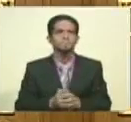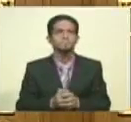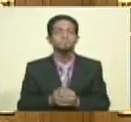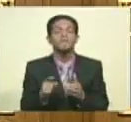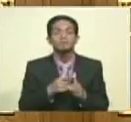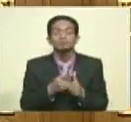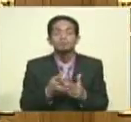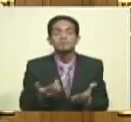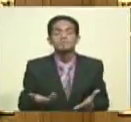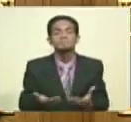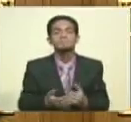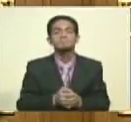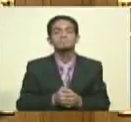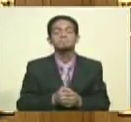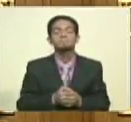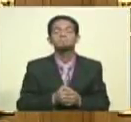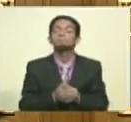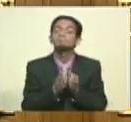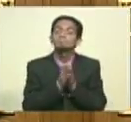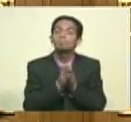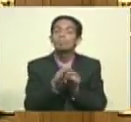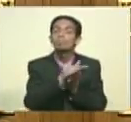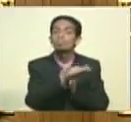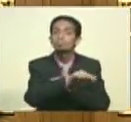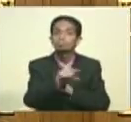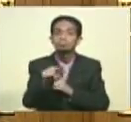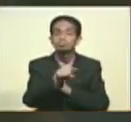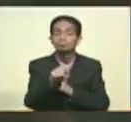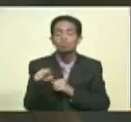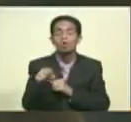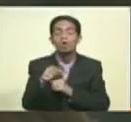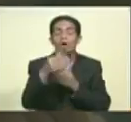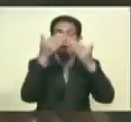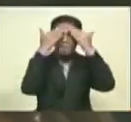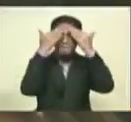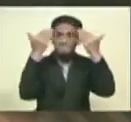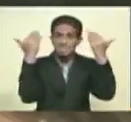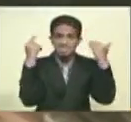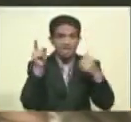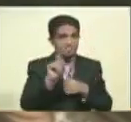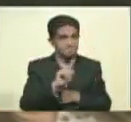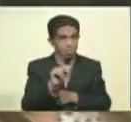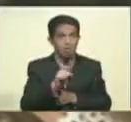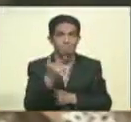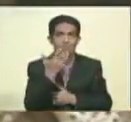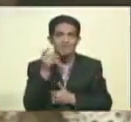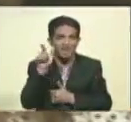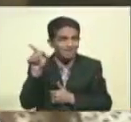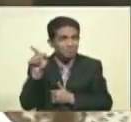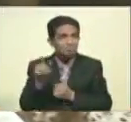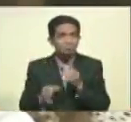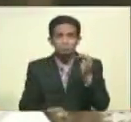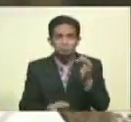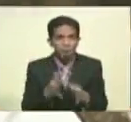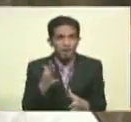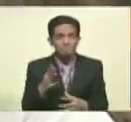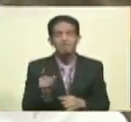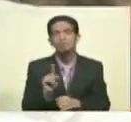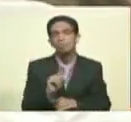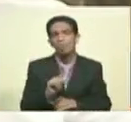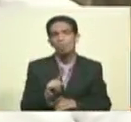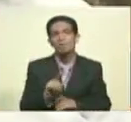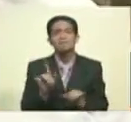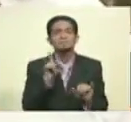Entonces, no olvidemos que nada de eso ha sido casual, que es